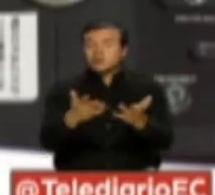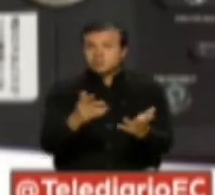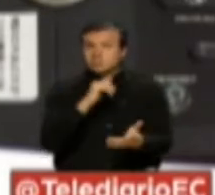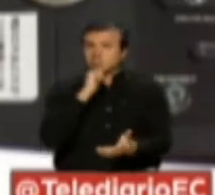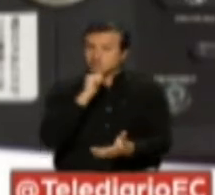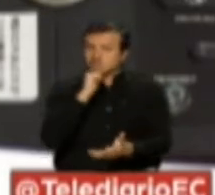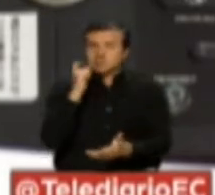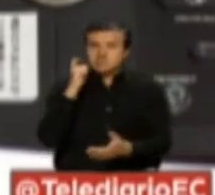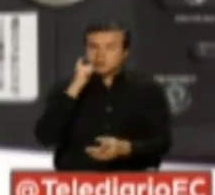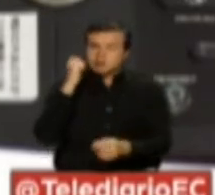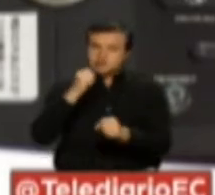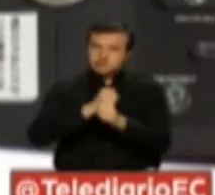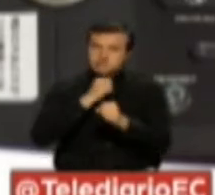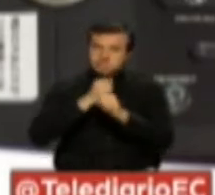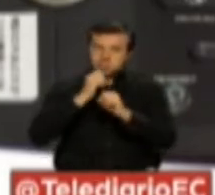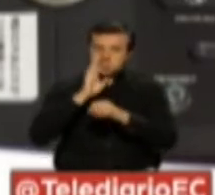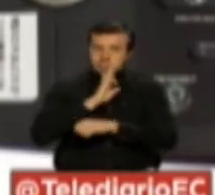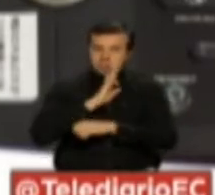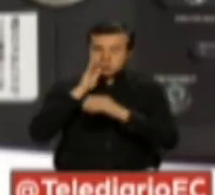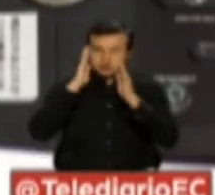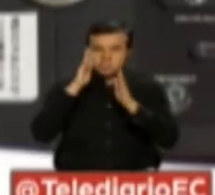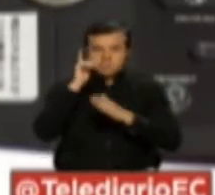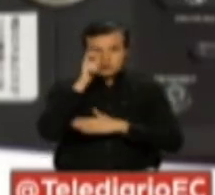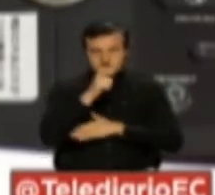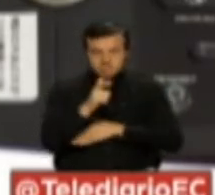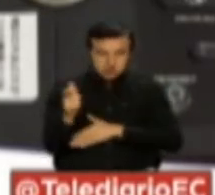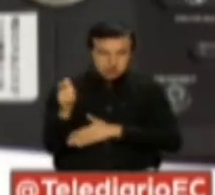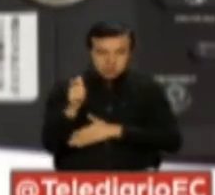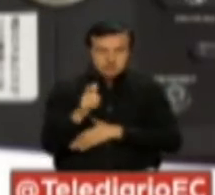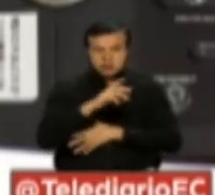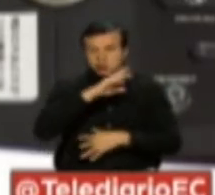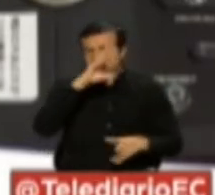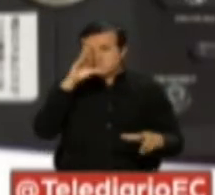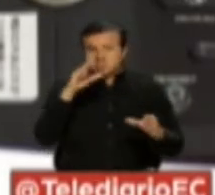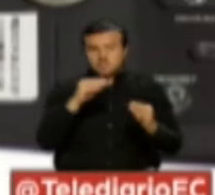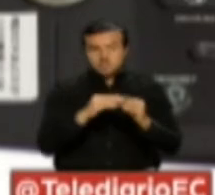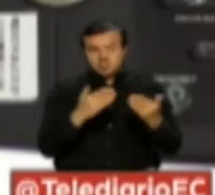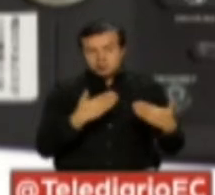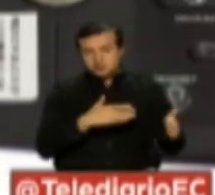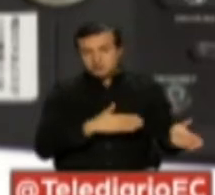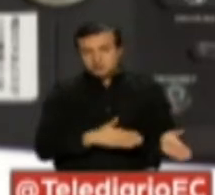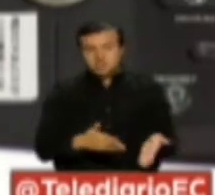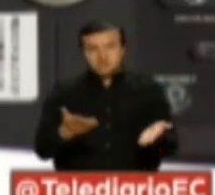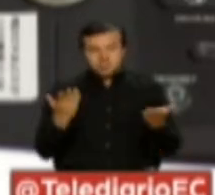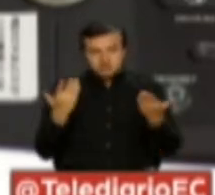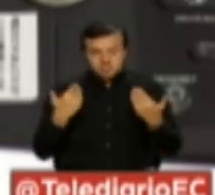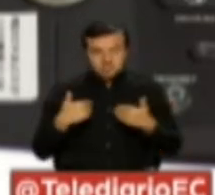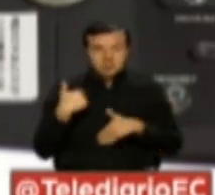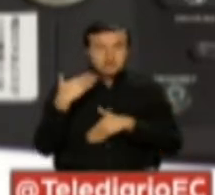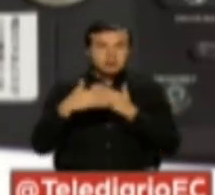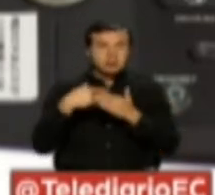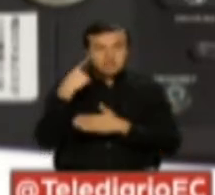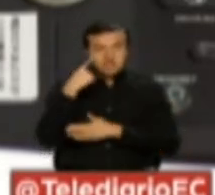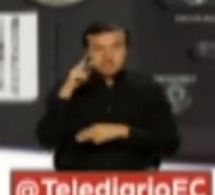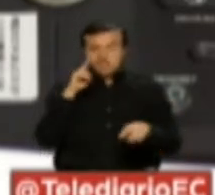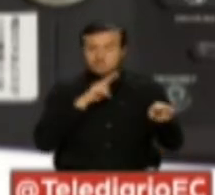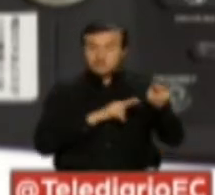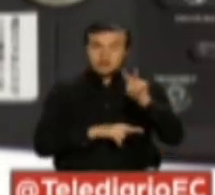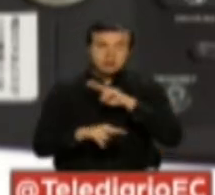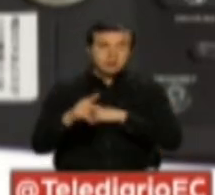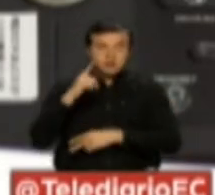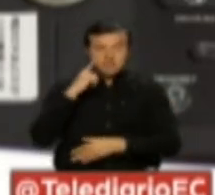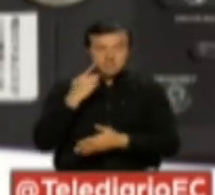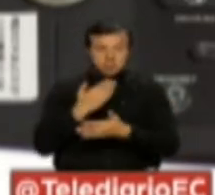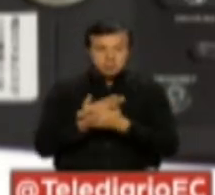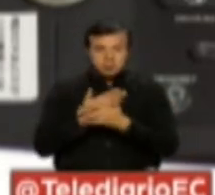que dejarles trabajar técnicamente a los fiscales recabando los elementos de convicción. Luego, obviamente, se tendrán que valorar los medios probatorios